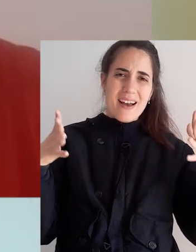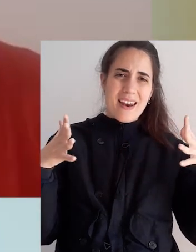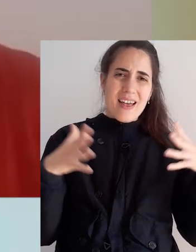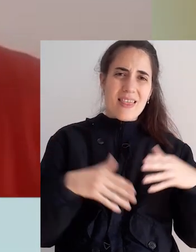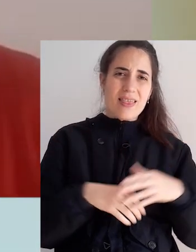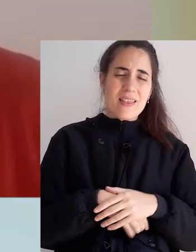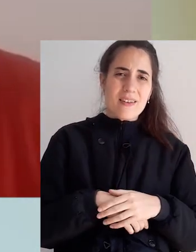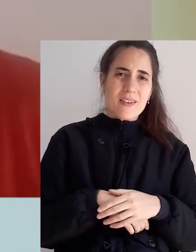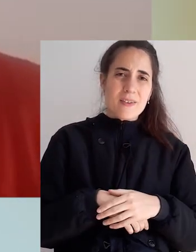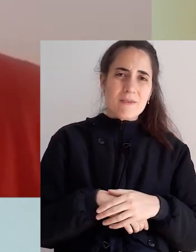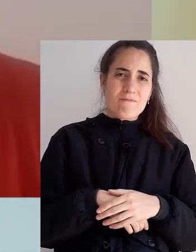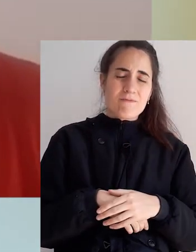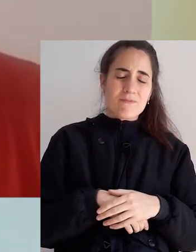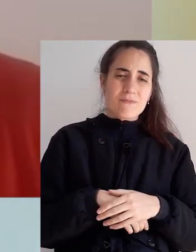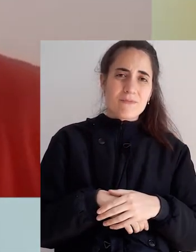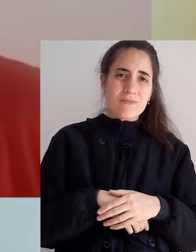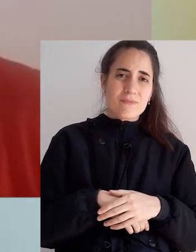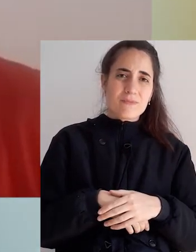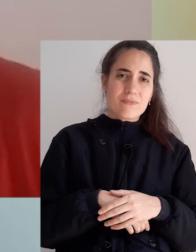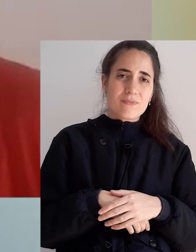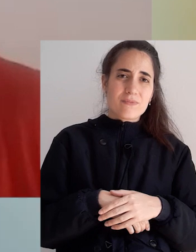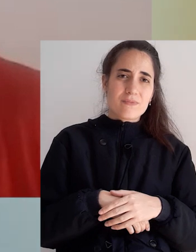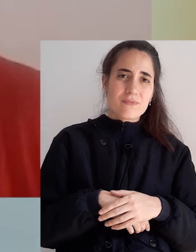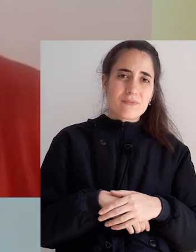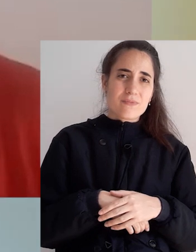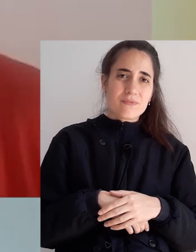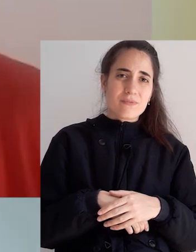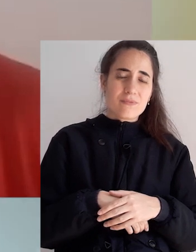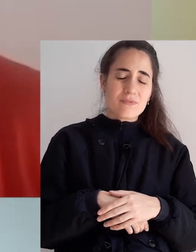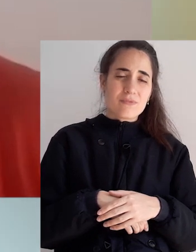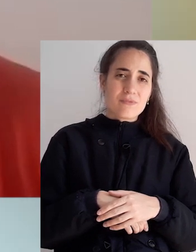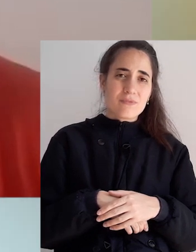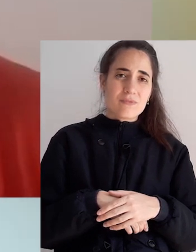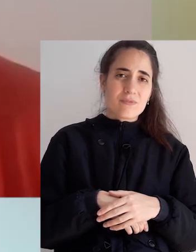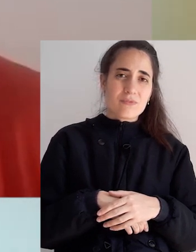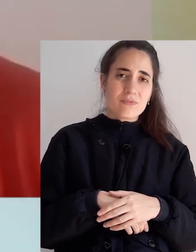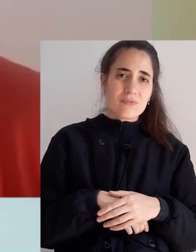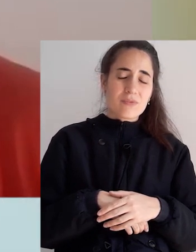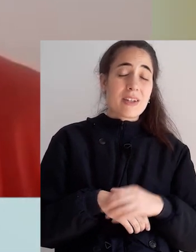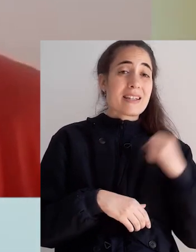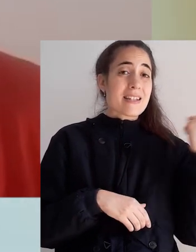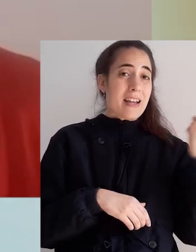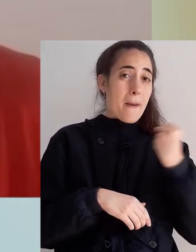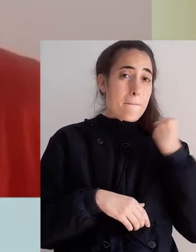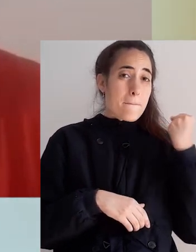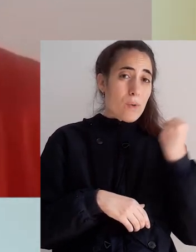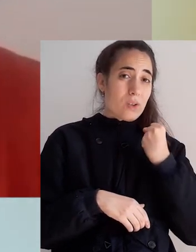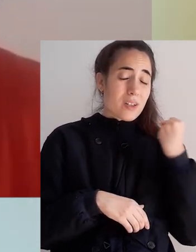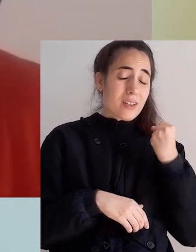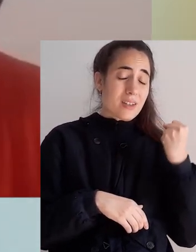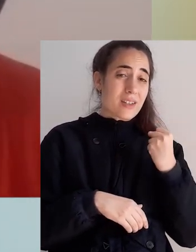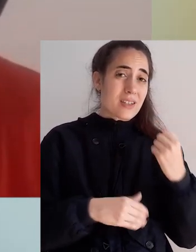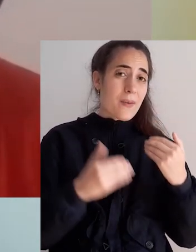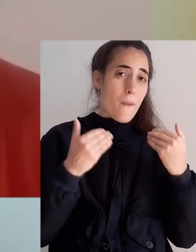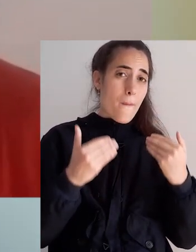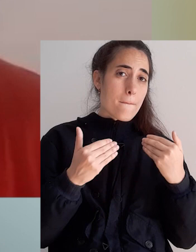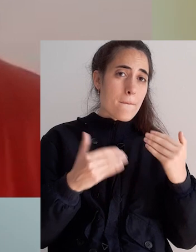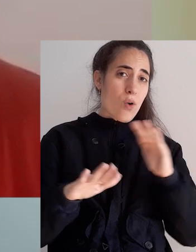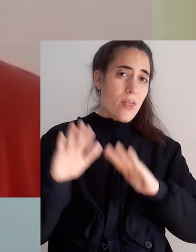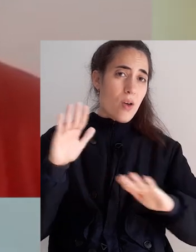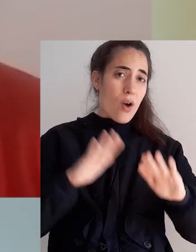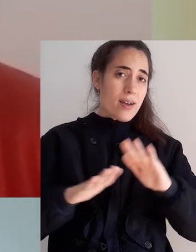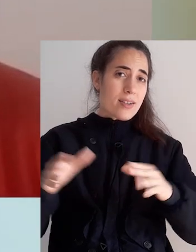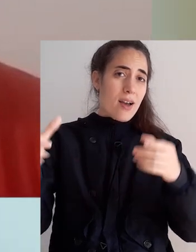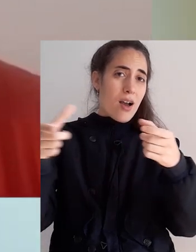piensa que van a poder ponerlo en el orden del día en alguna sesión del año que viene y piensan que puede